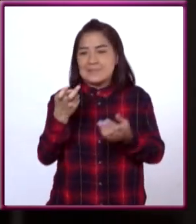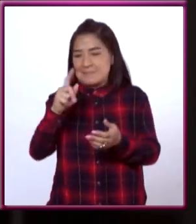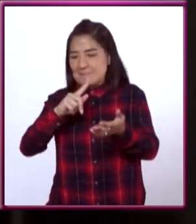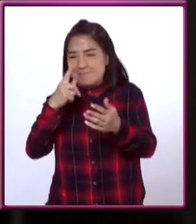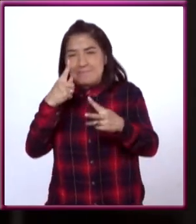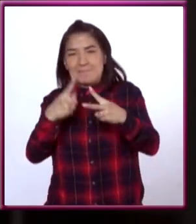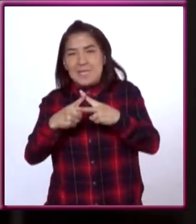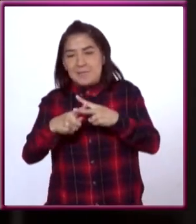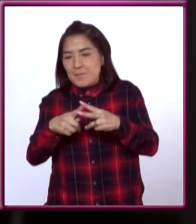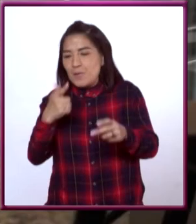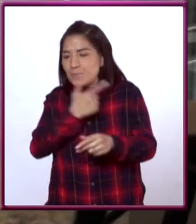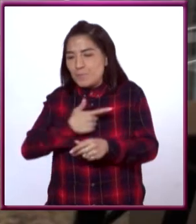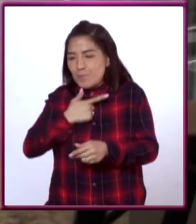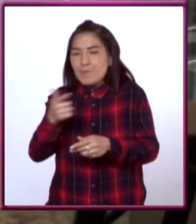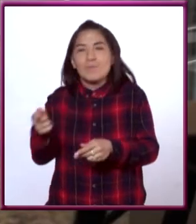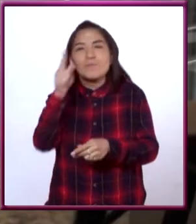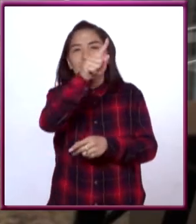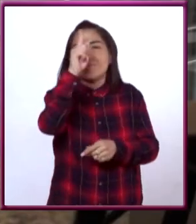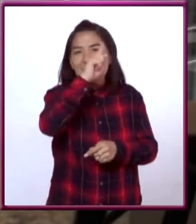de las matemáticas?